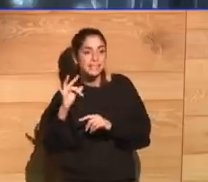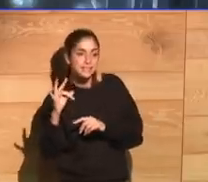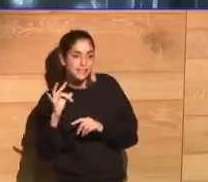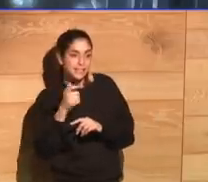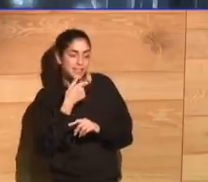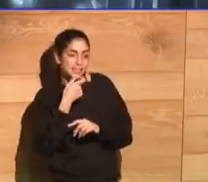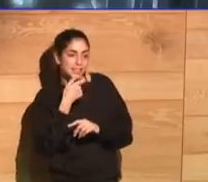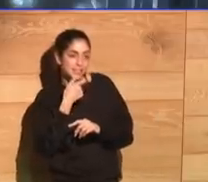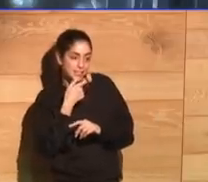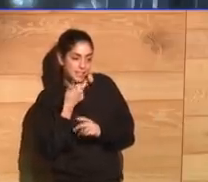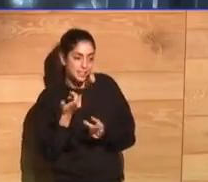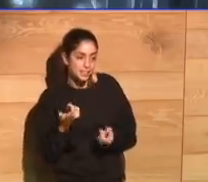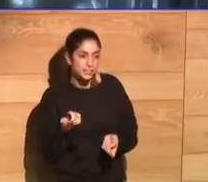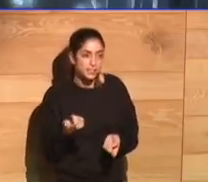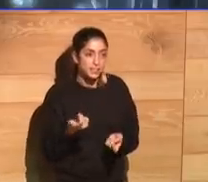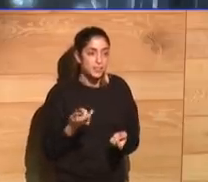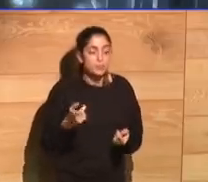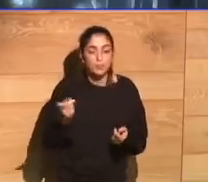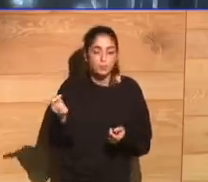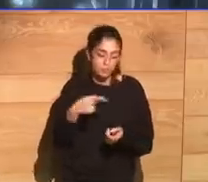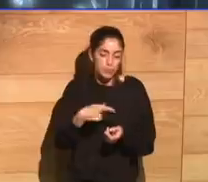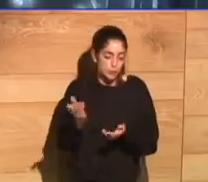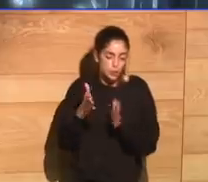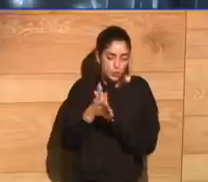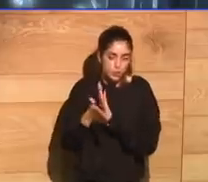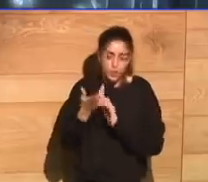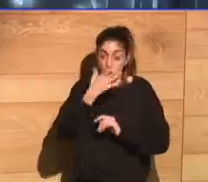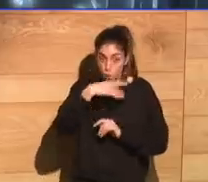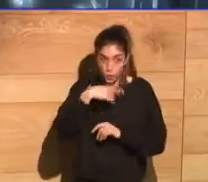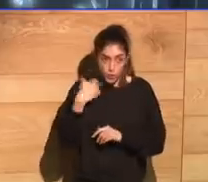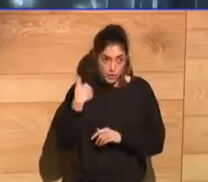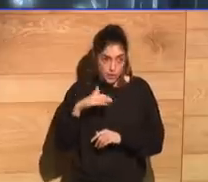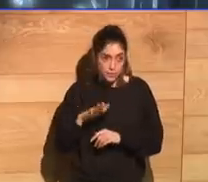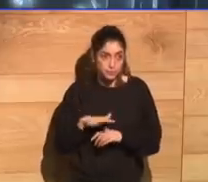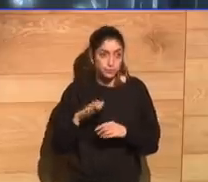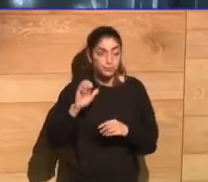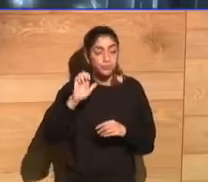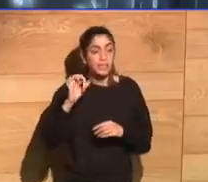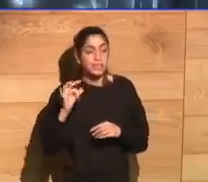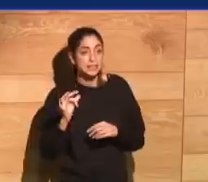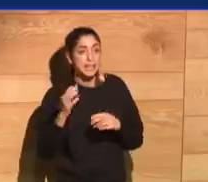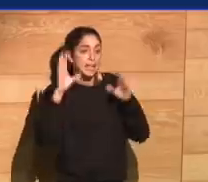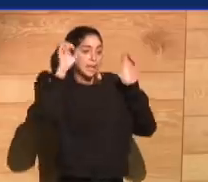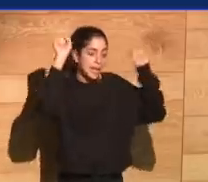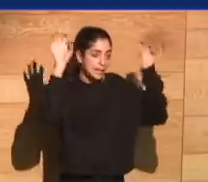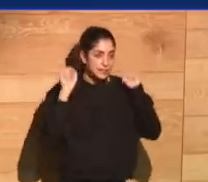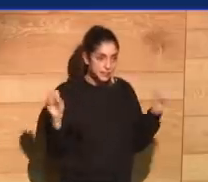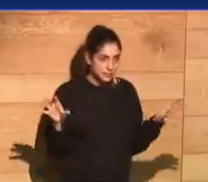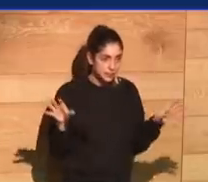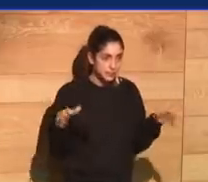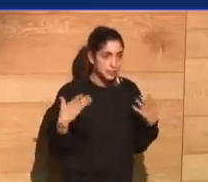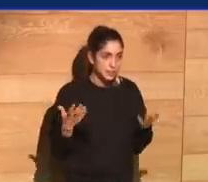pero pensando en inglés. Es que no lo conocéis ahí. Extraterrestre, E.T. Claro, E.T., el extraterrestre. E.T., que sí, está